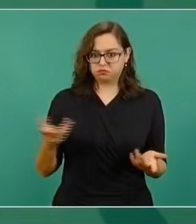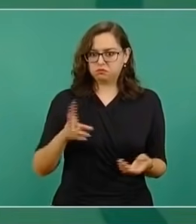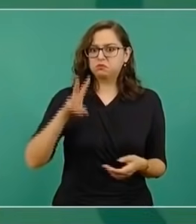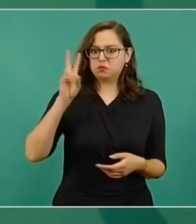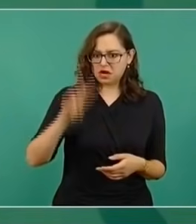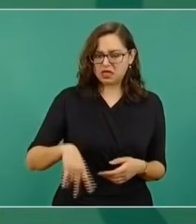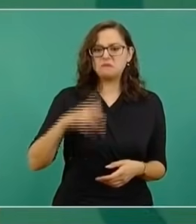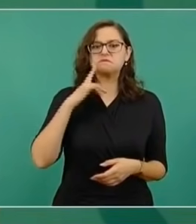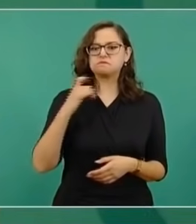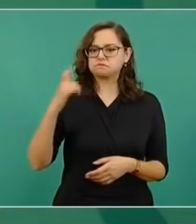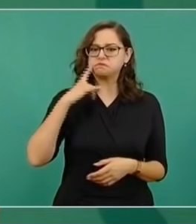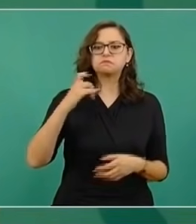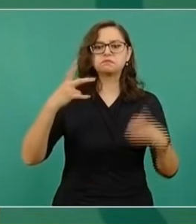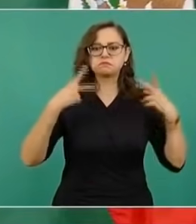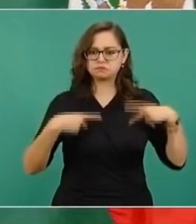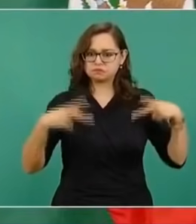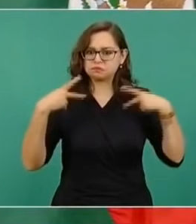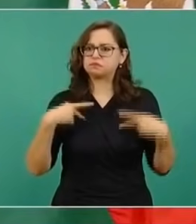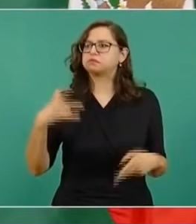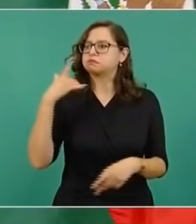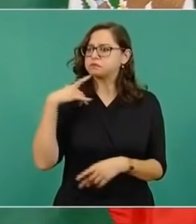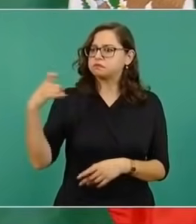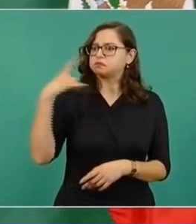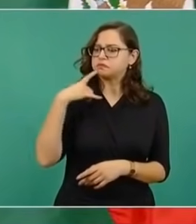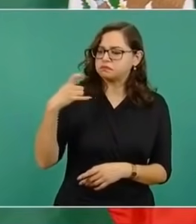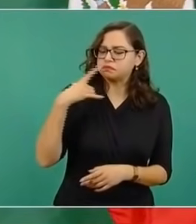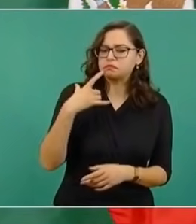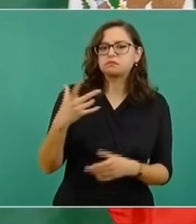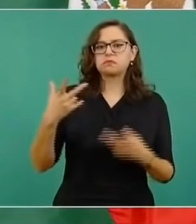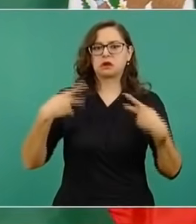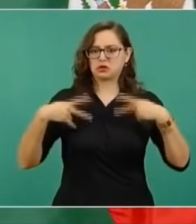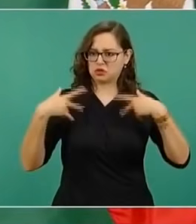comprometido con la lucha social como La Jornada.